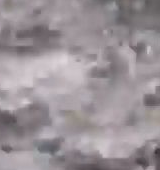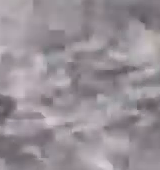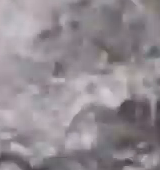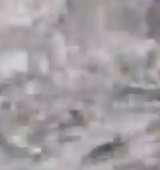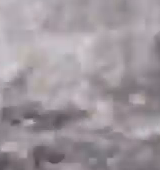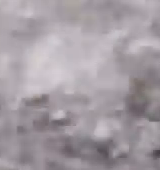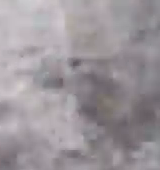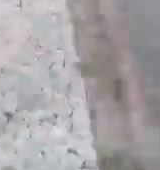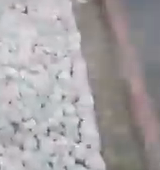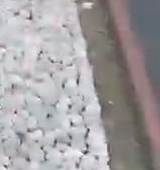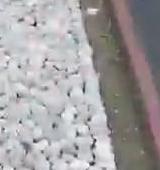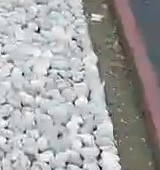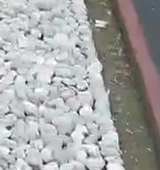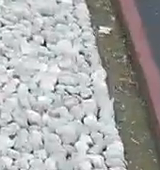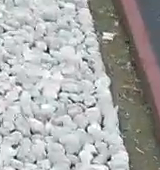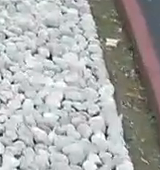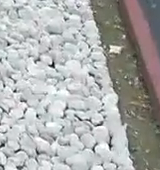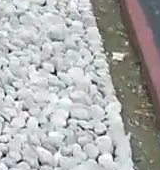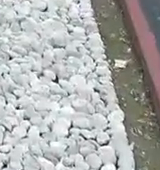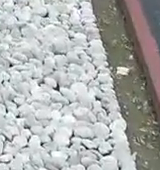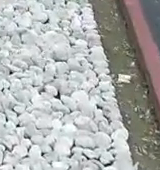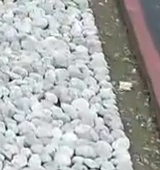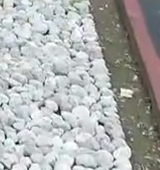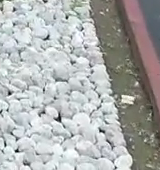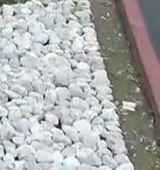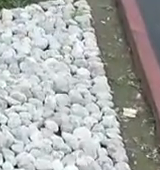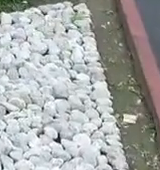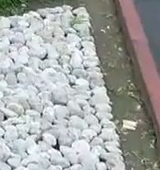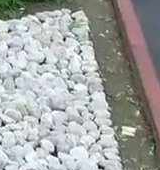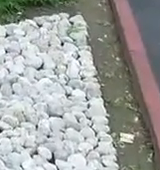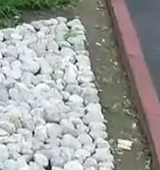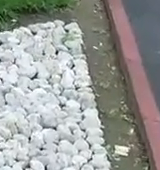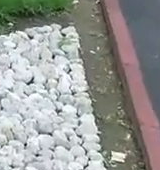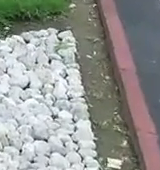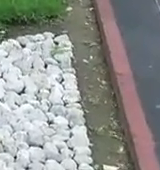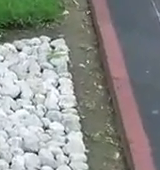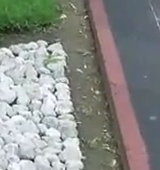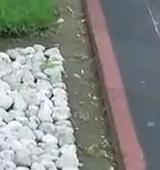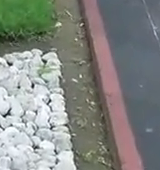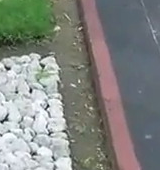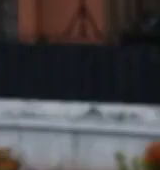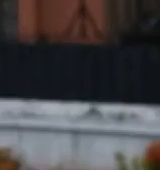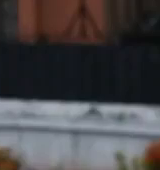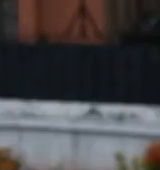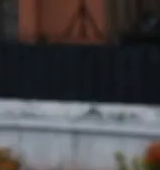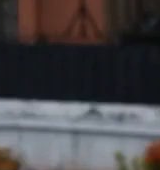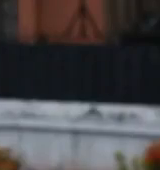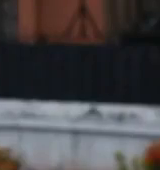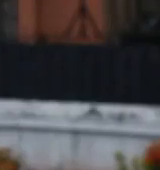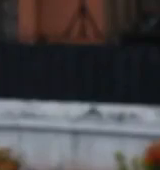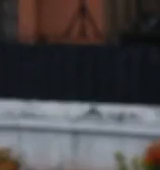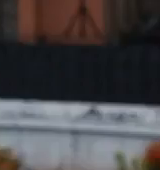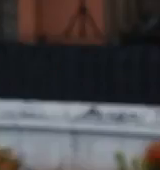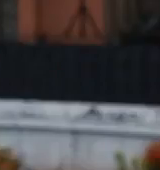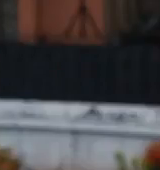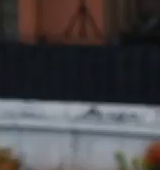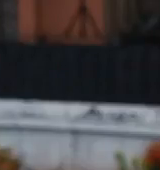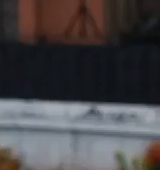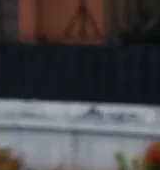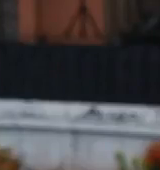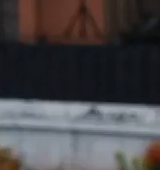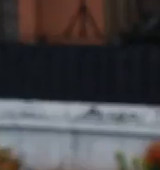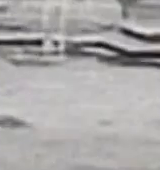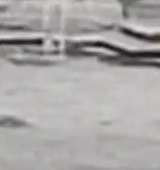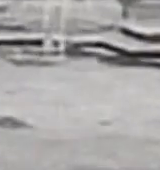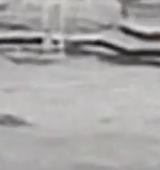y española. El vital líquido de manantial se deslizaba por la arcada que sumaba 4 kilómetros desde Chapultepec hasta Salto